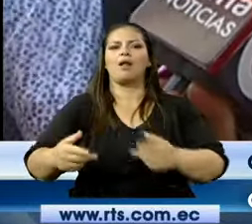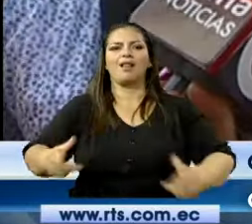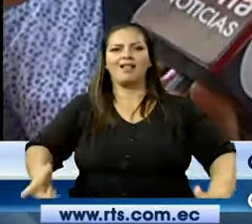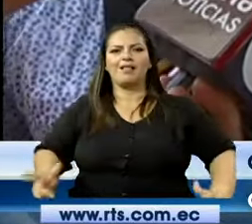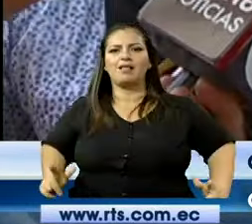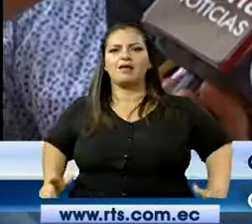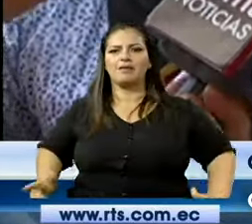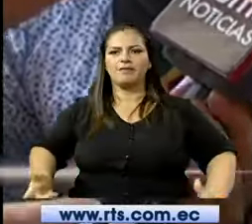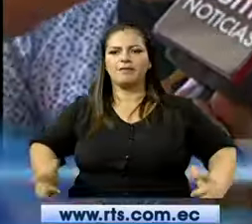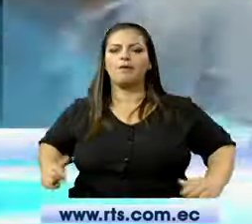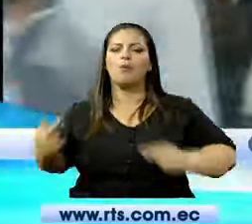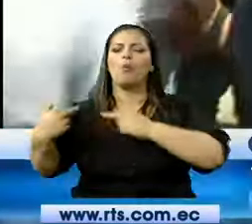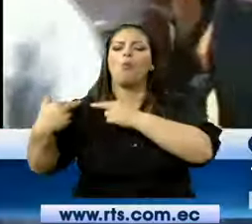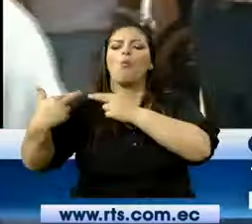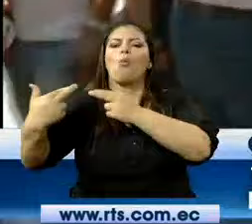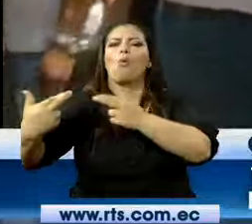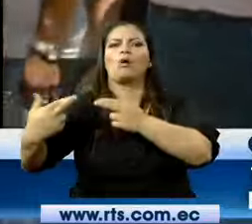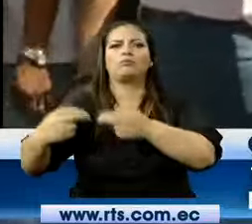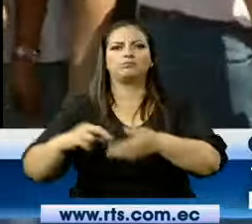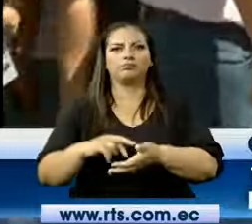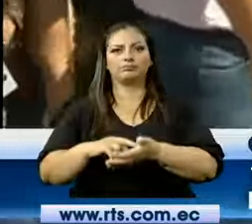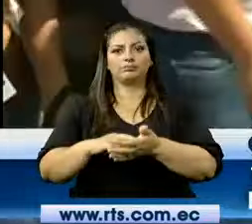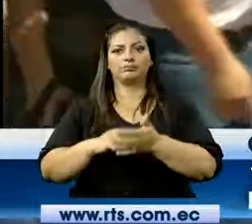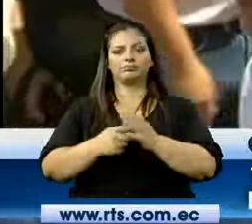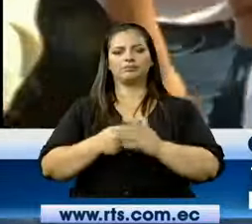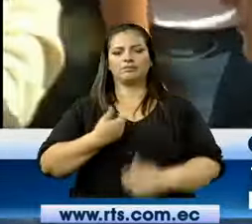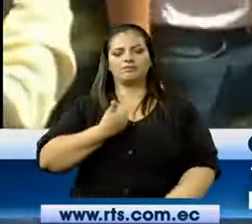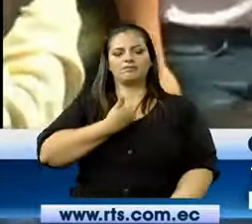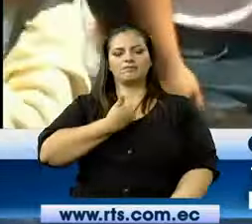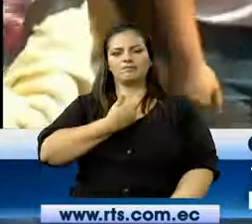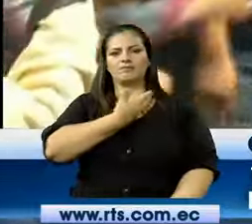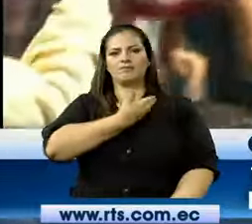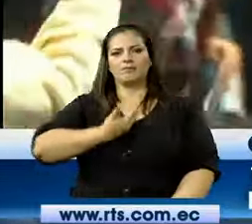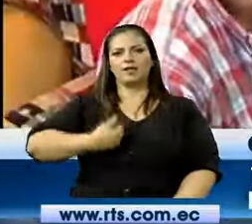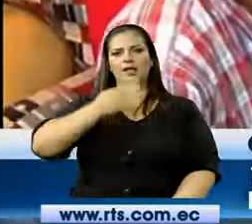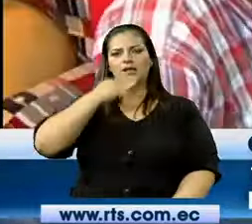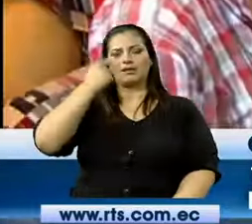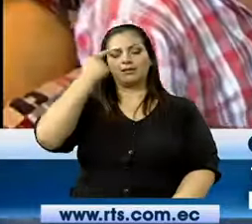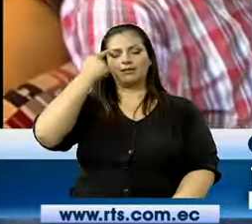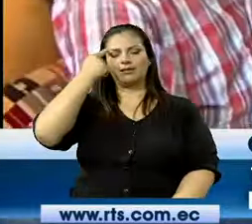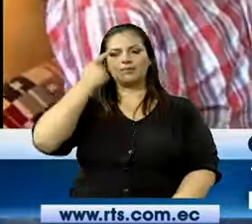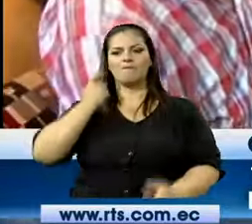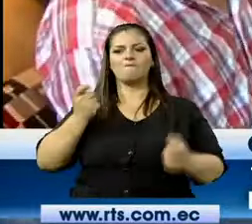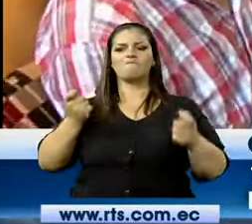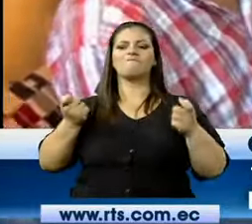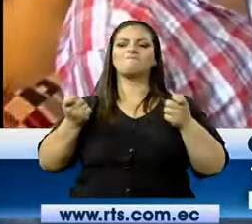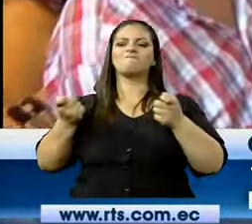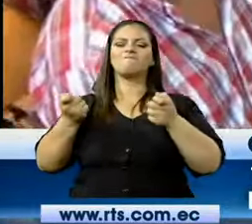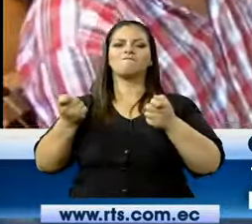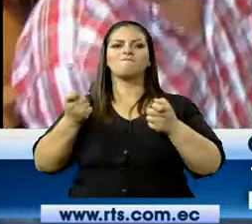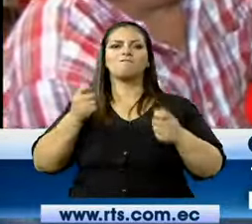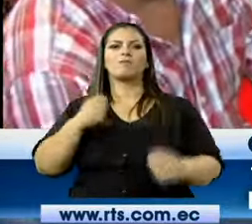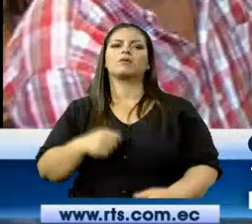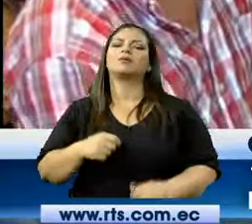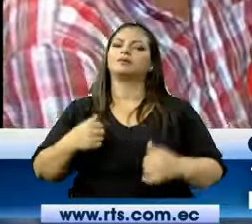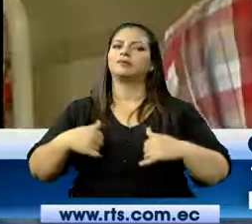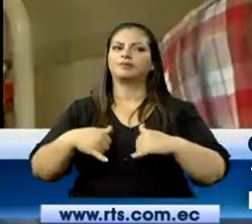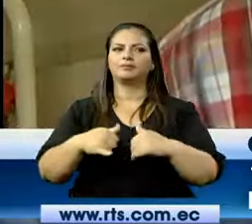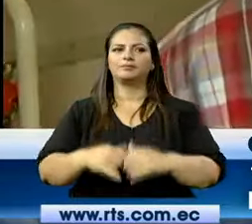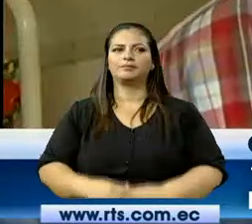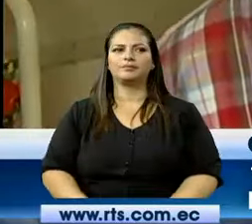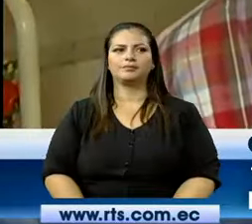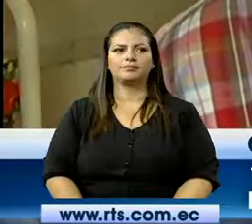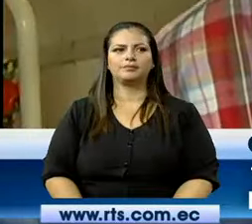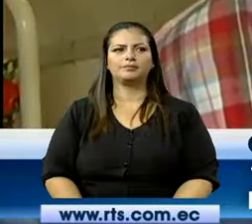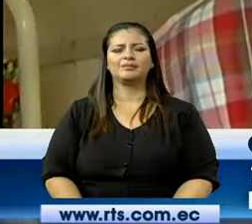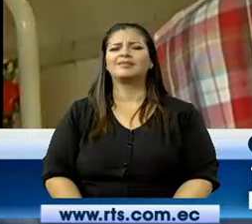Moreno y al señor Glass. Luego acudió a la ciudadela Sauce 5 en el norte de Guayaquil para proceder al denominado timbrazo. Que se